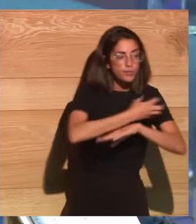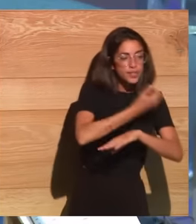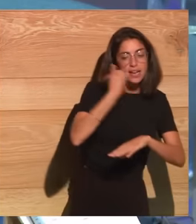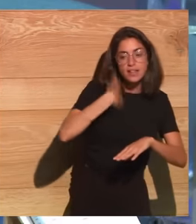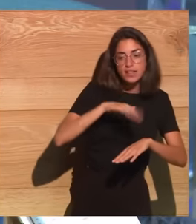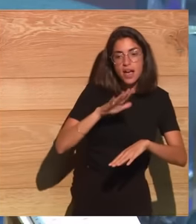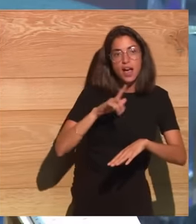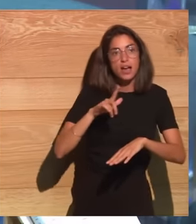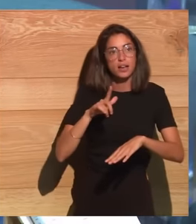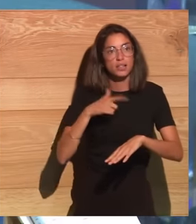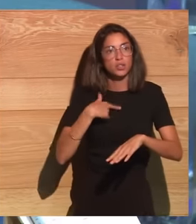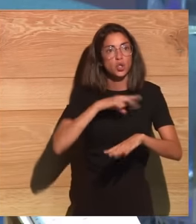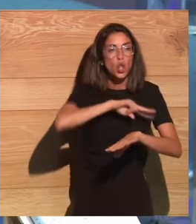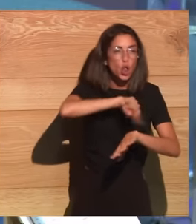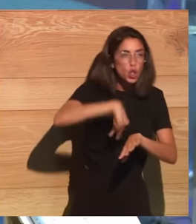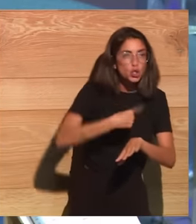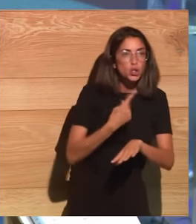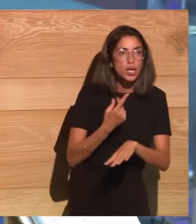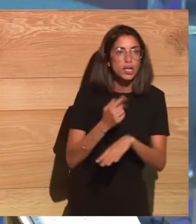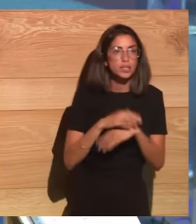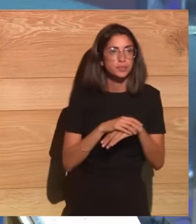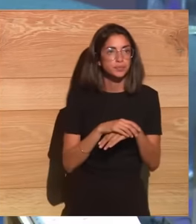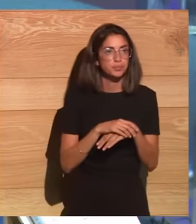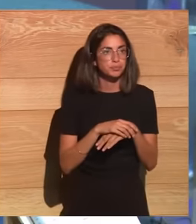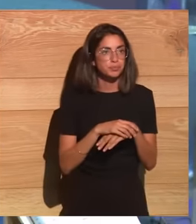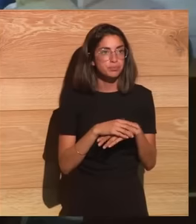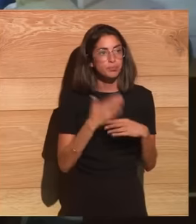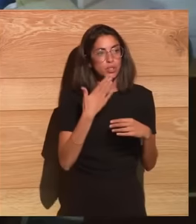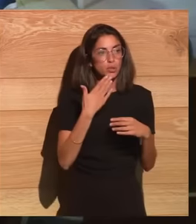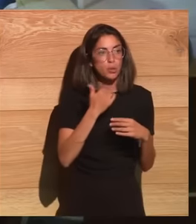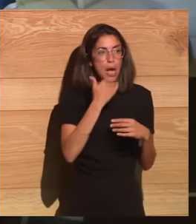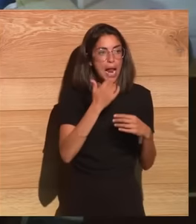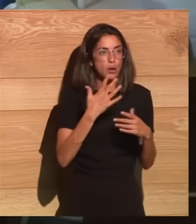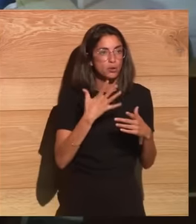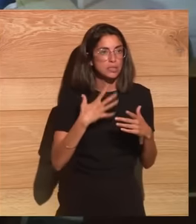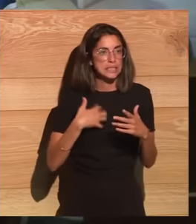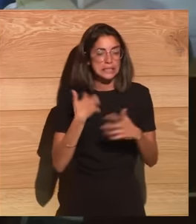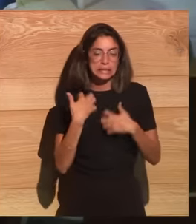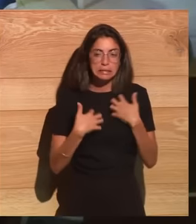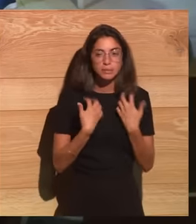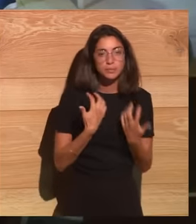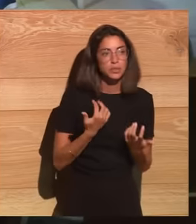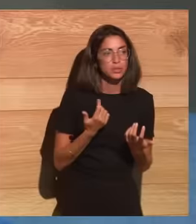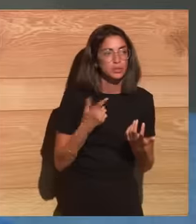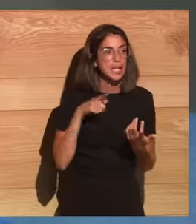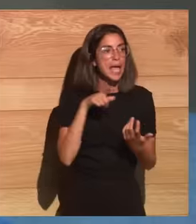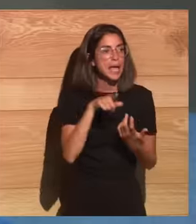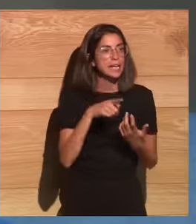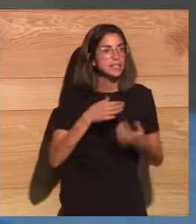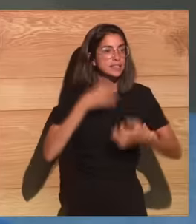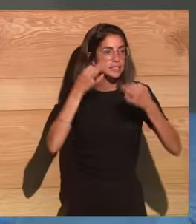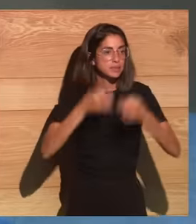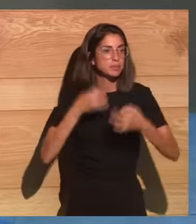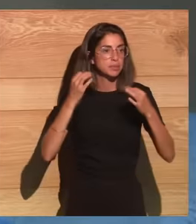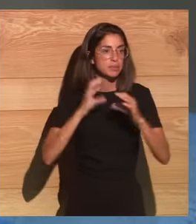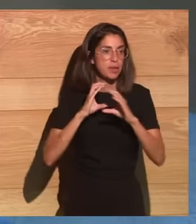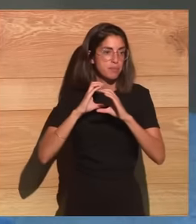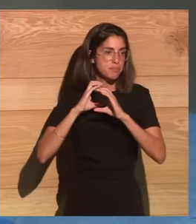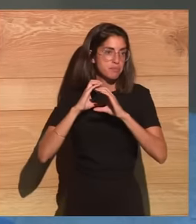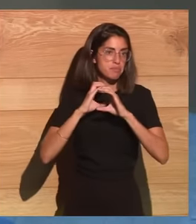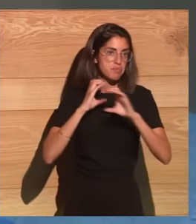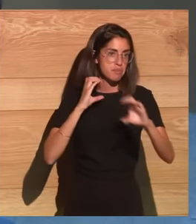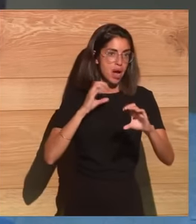gente del vagón de silencio es como particularmente desagradable y que se reúne? ¿Sabéis que Arturo solo coge el vagón del silencio? Yo sí, ¿no? Yo también. Claro, no, por